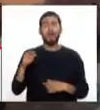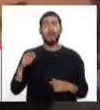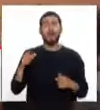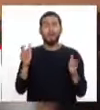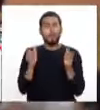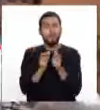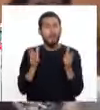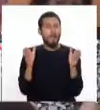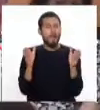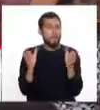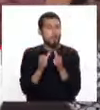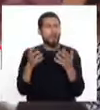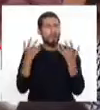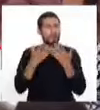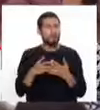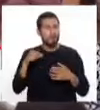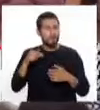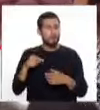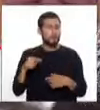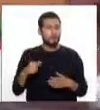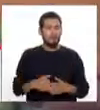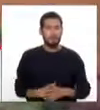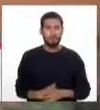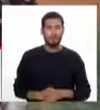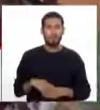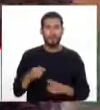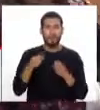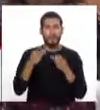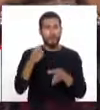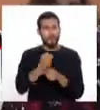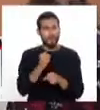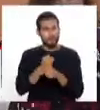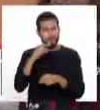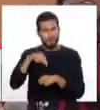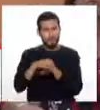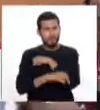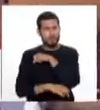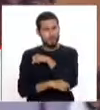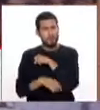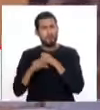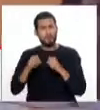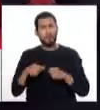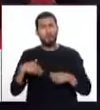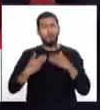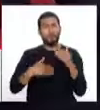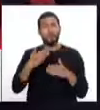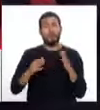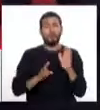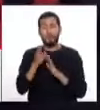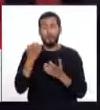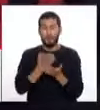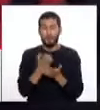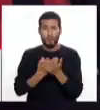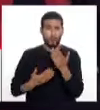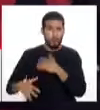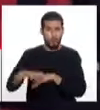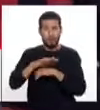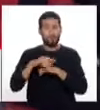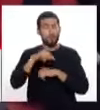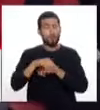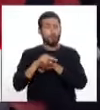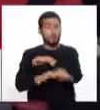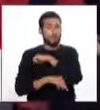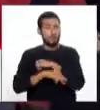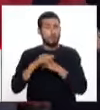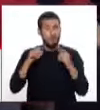son actualmente la principal fuente generadora de empleo en nuestro país, que dinamiza la economía nacional y es la clave en el